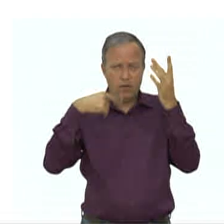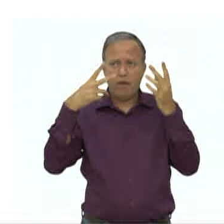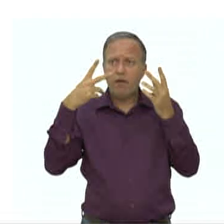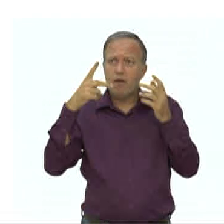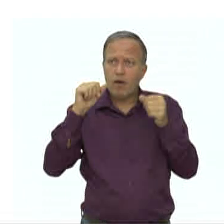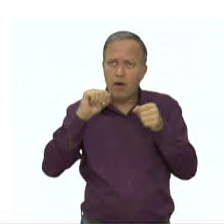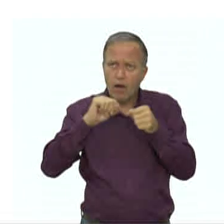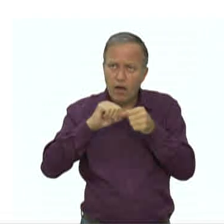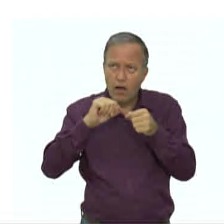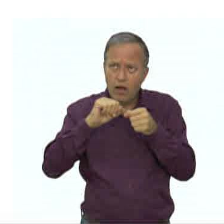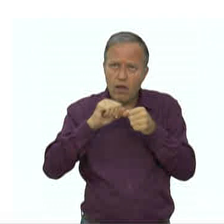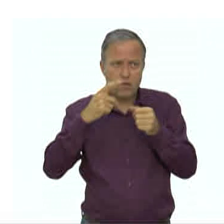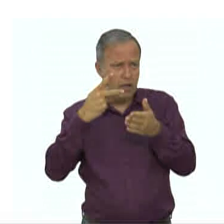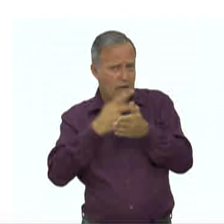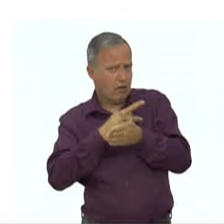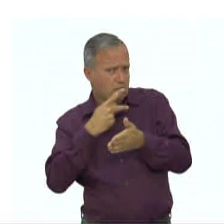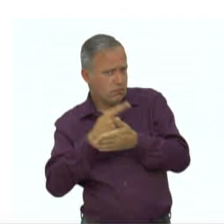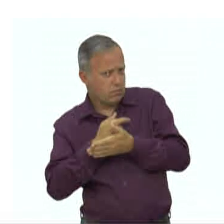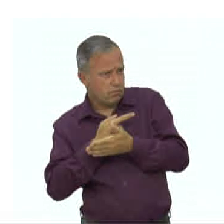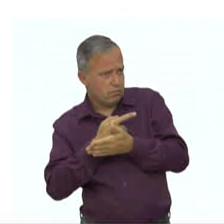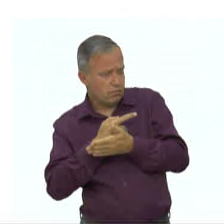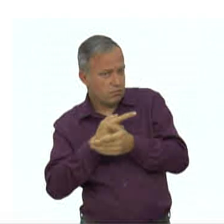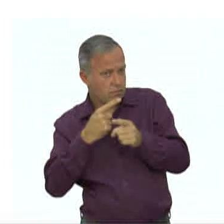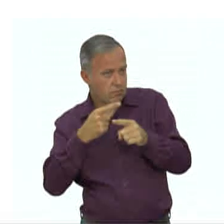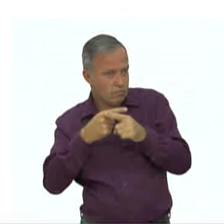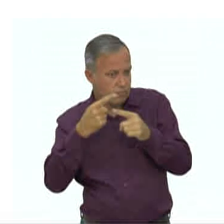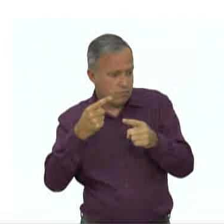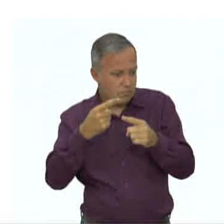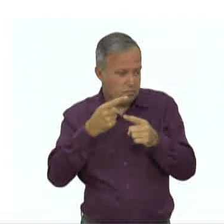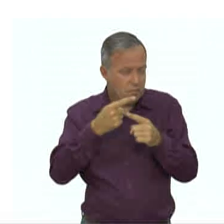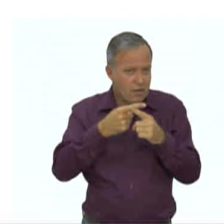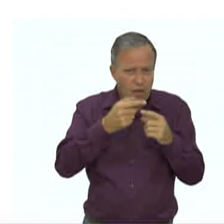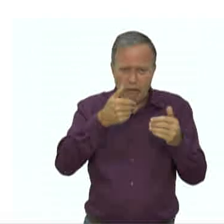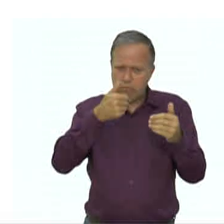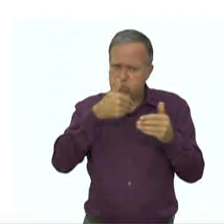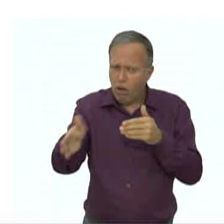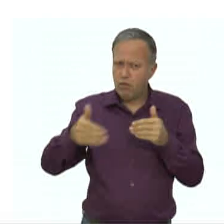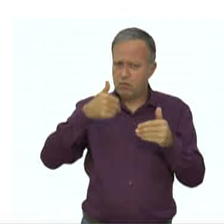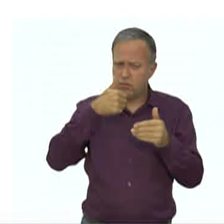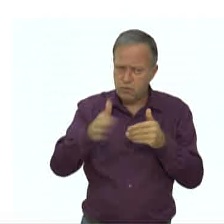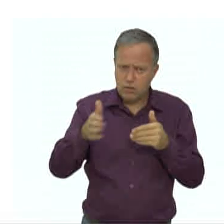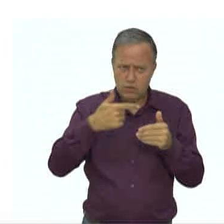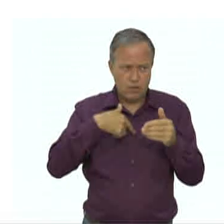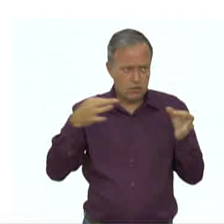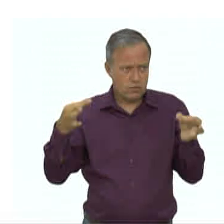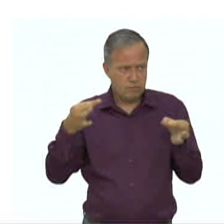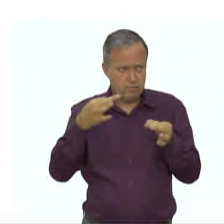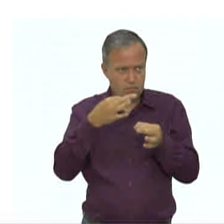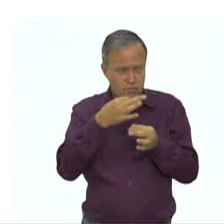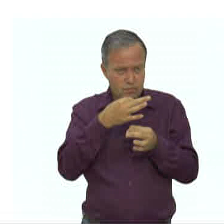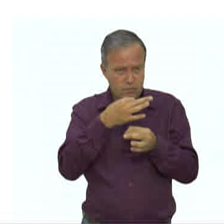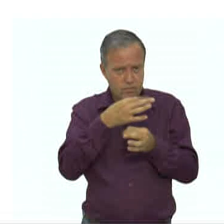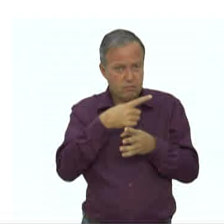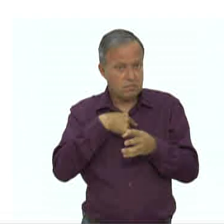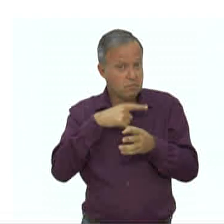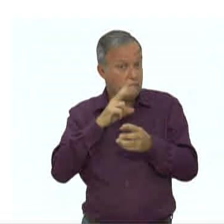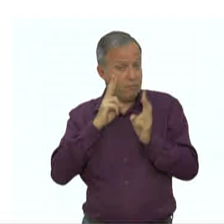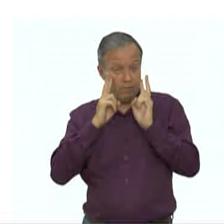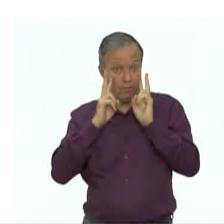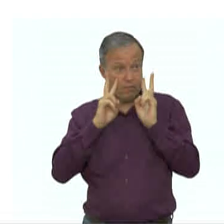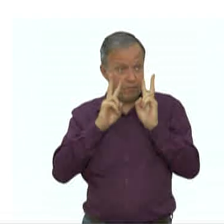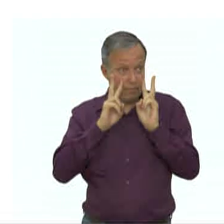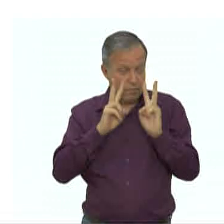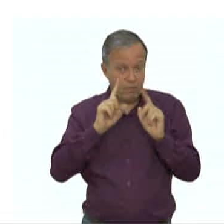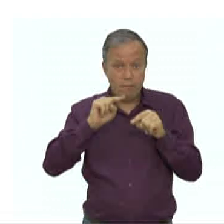cometer errores. De tanto meter la pata, terminé demostrando que iba